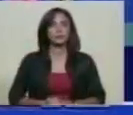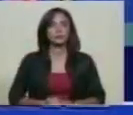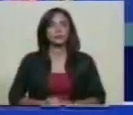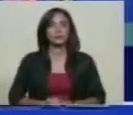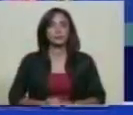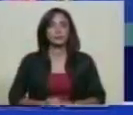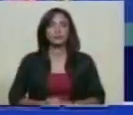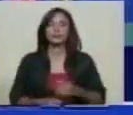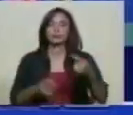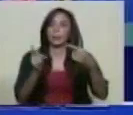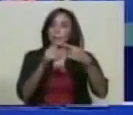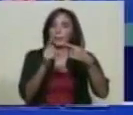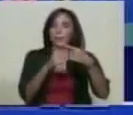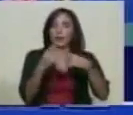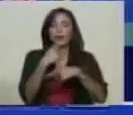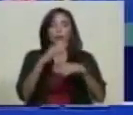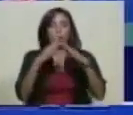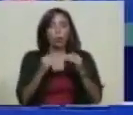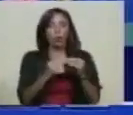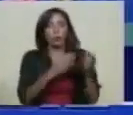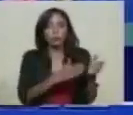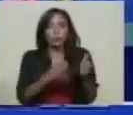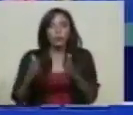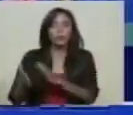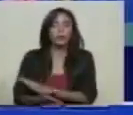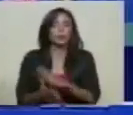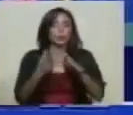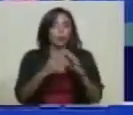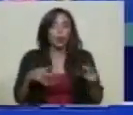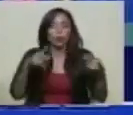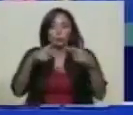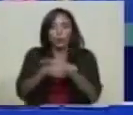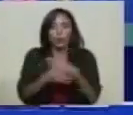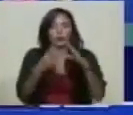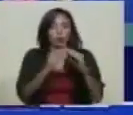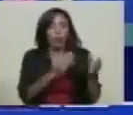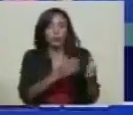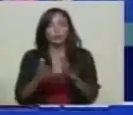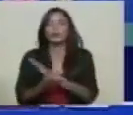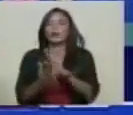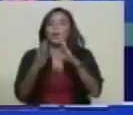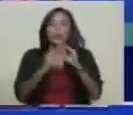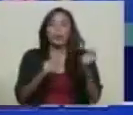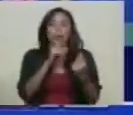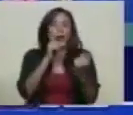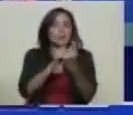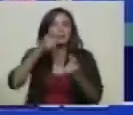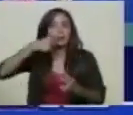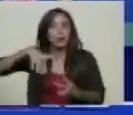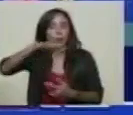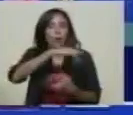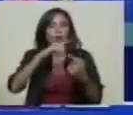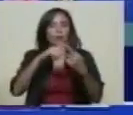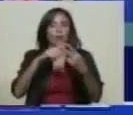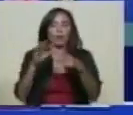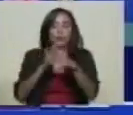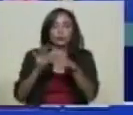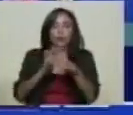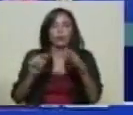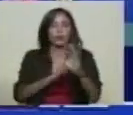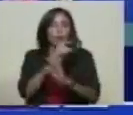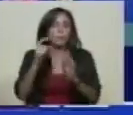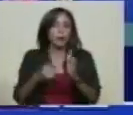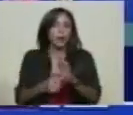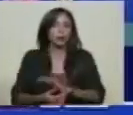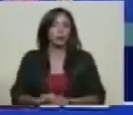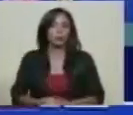Instalar, inaugurar con sus debidos protocolos de atención al pueblo, de funcionamiento, como